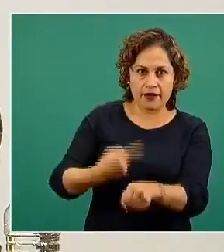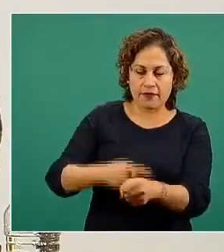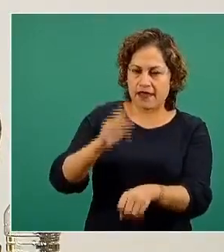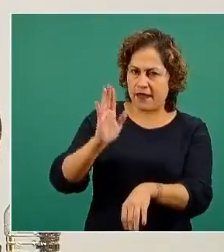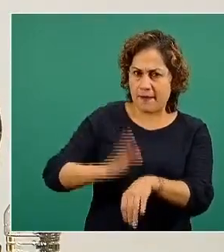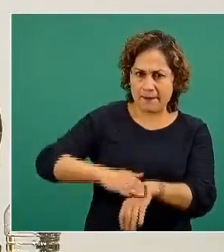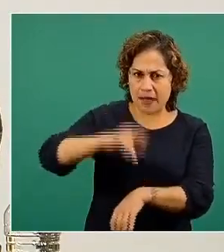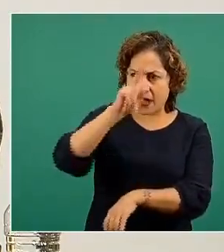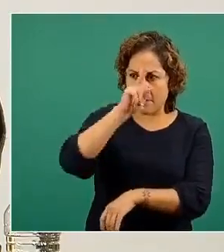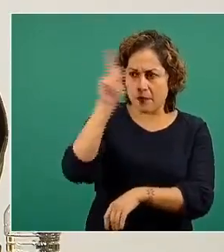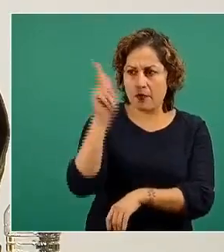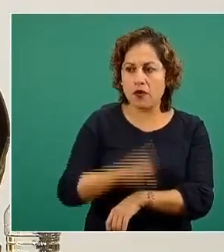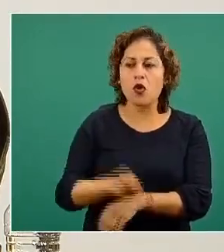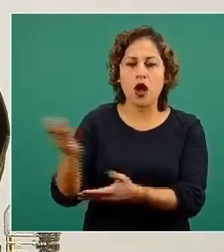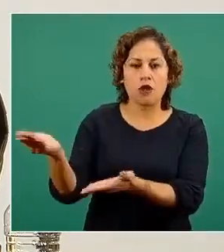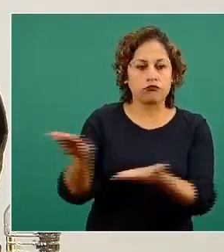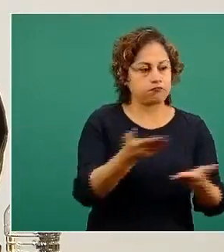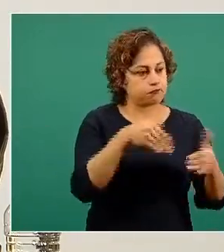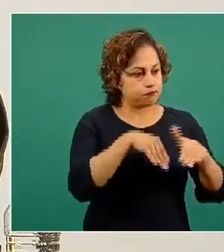de esa atención.